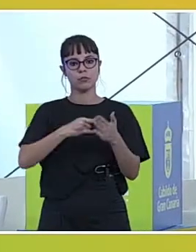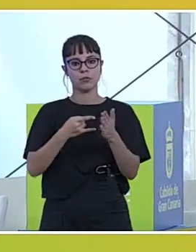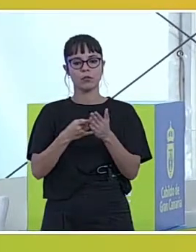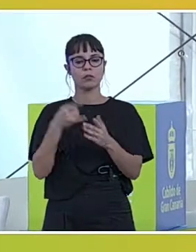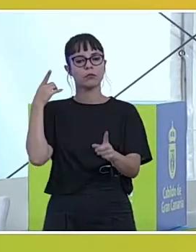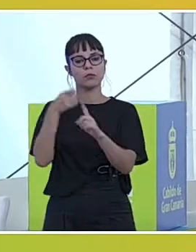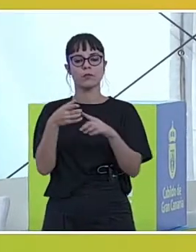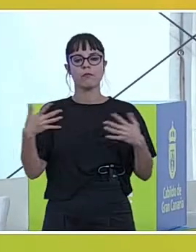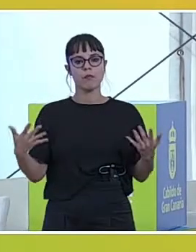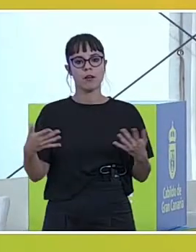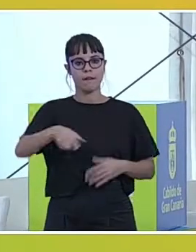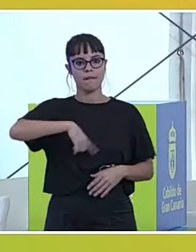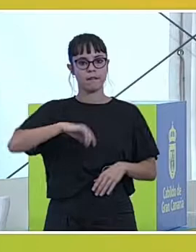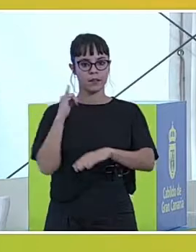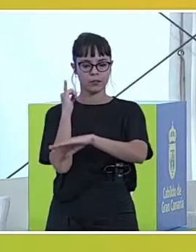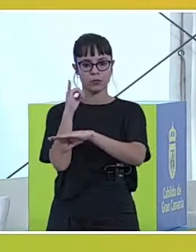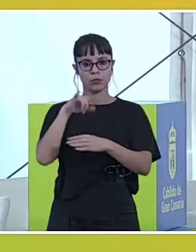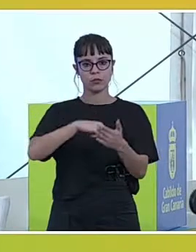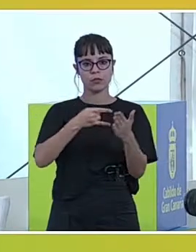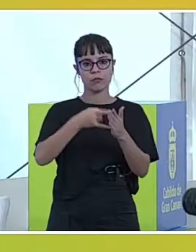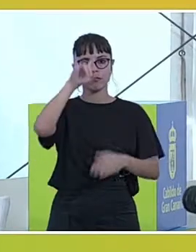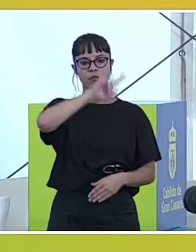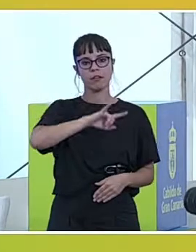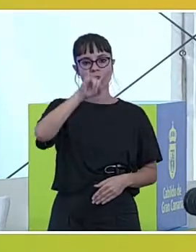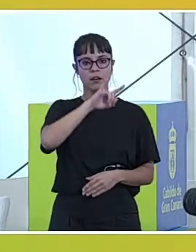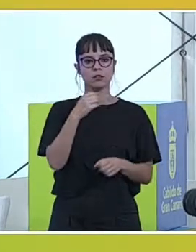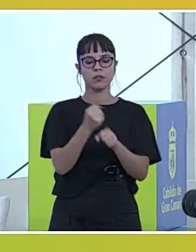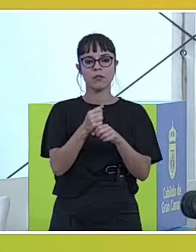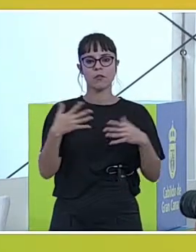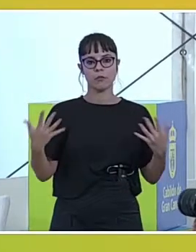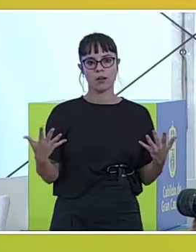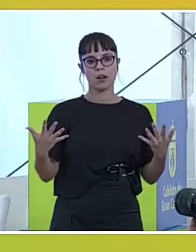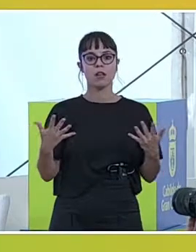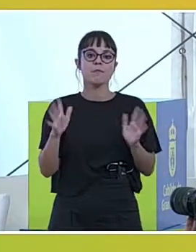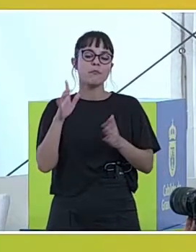intentando aportar desde el ITC en este ámbito con el área experimental.